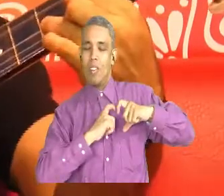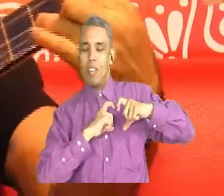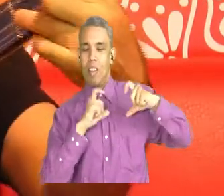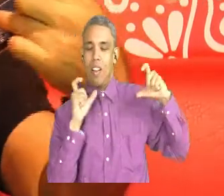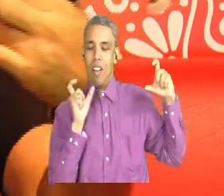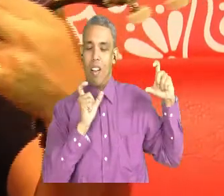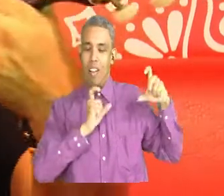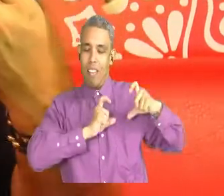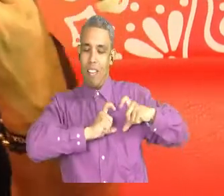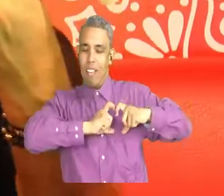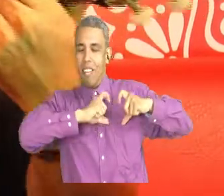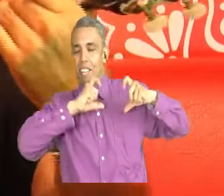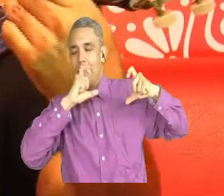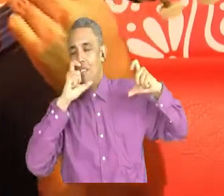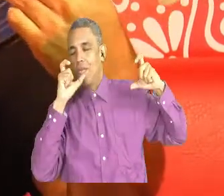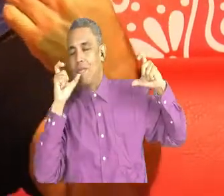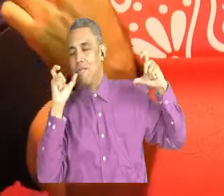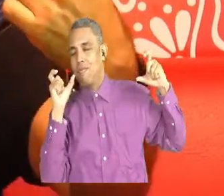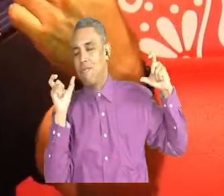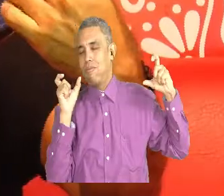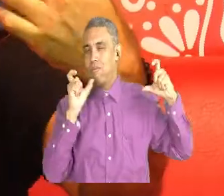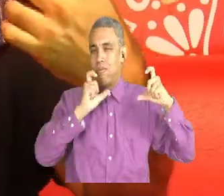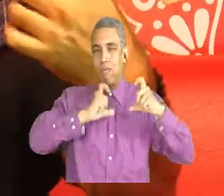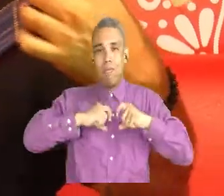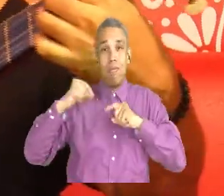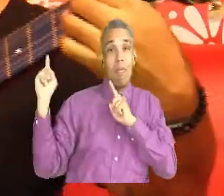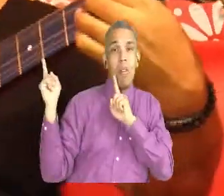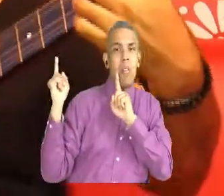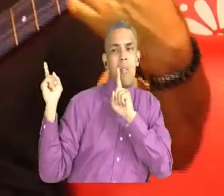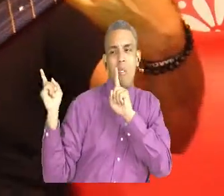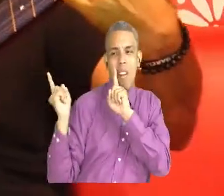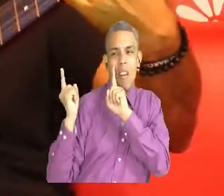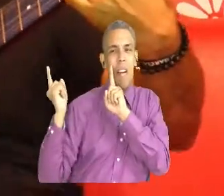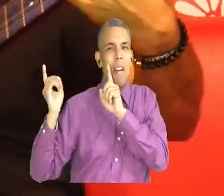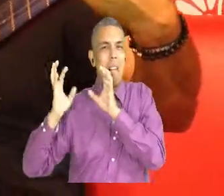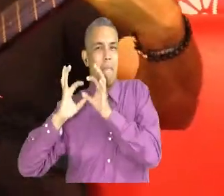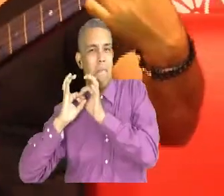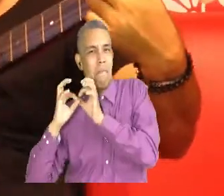Eres en pocas palabras la mejor de